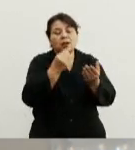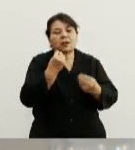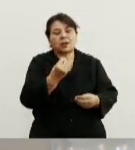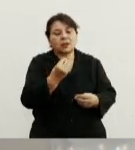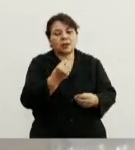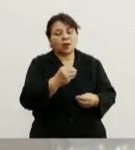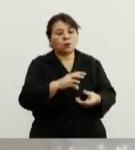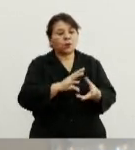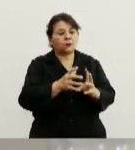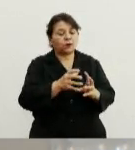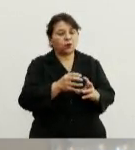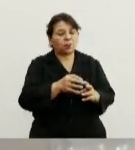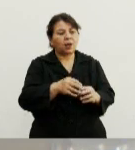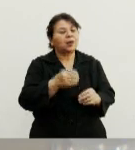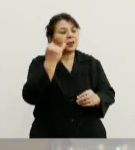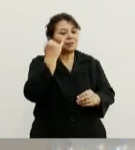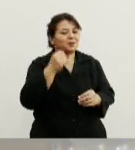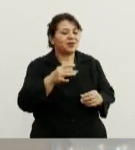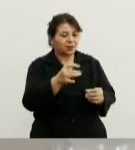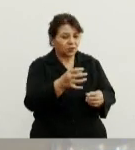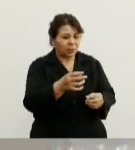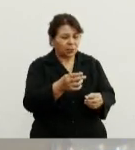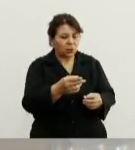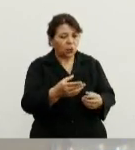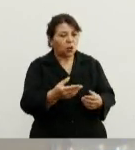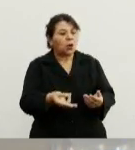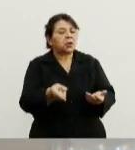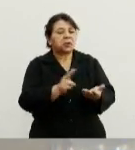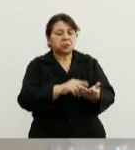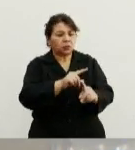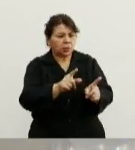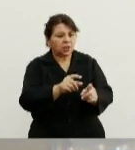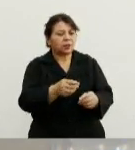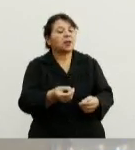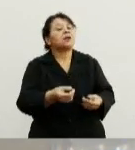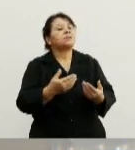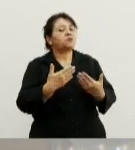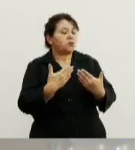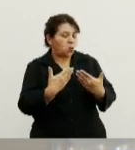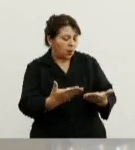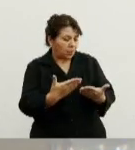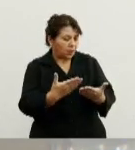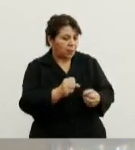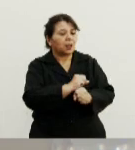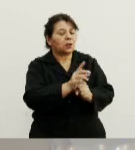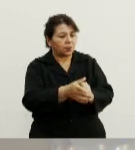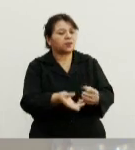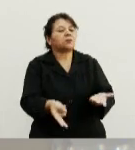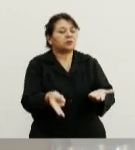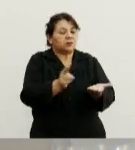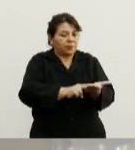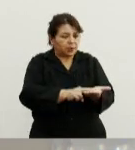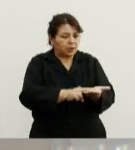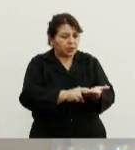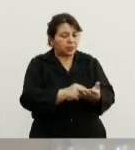de manera permanente en las personas que han presentado comida como esto es una enfermedad relativamente